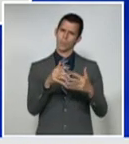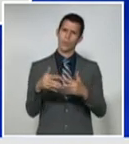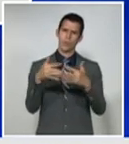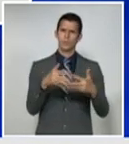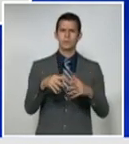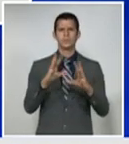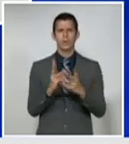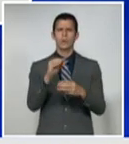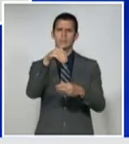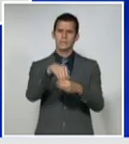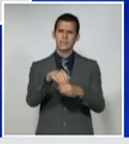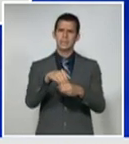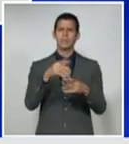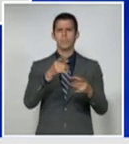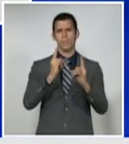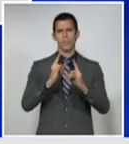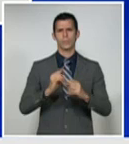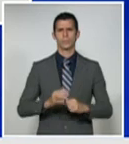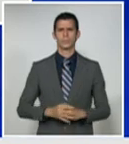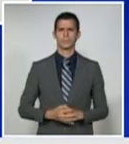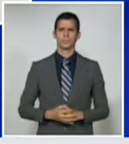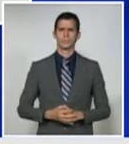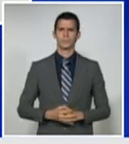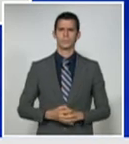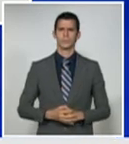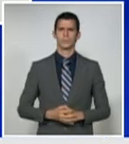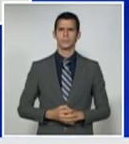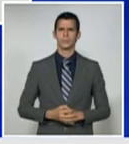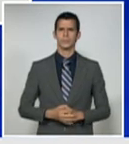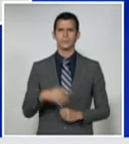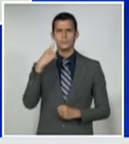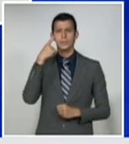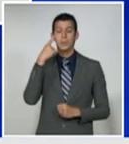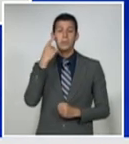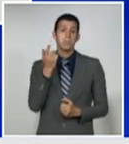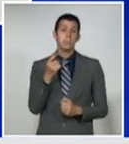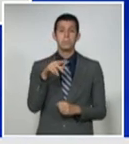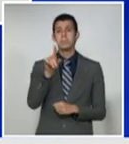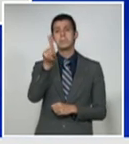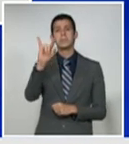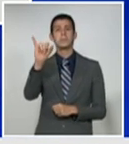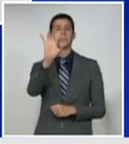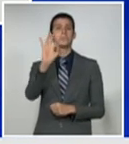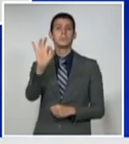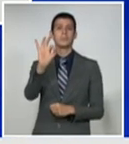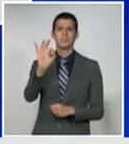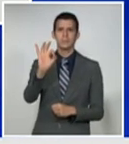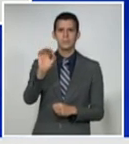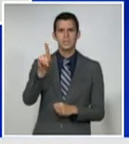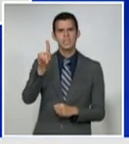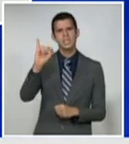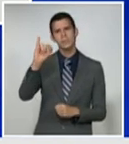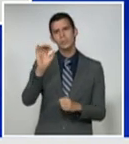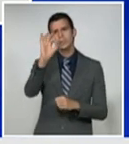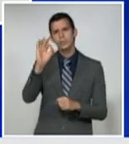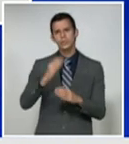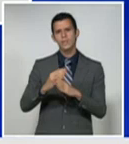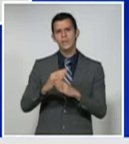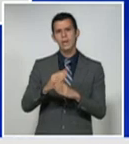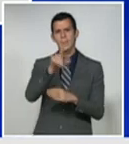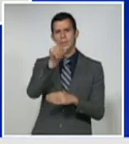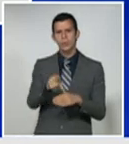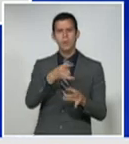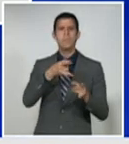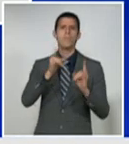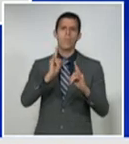no solo es por ciento, ¿no? Es el número de personas que mueren. Brasil, 2.639 en un día. Estados